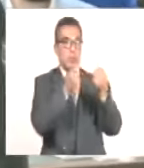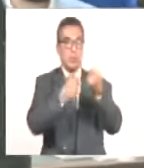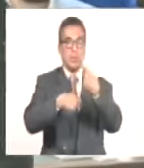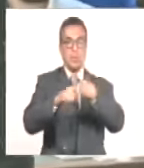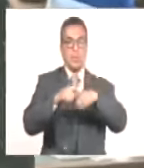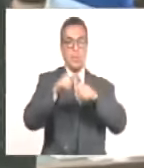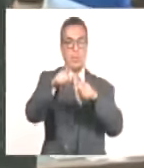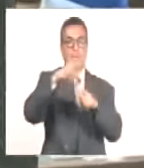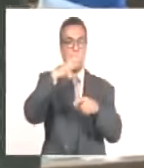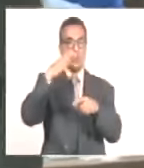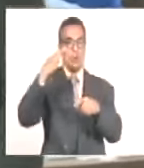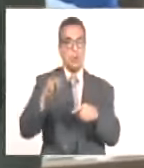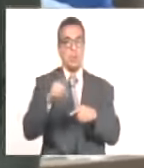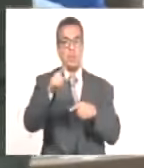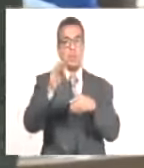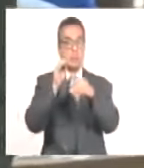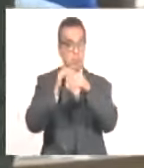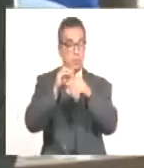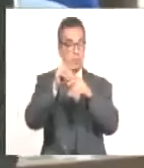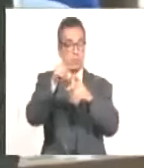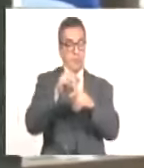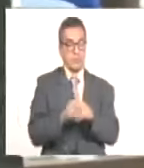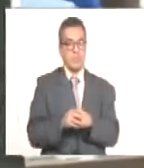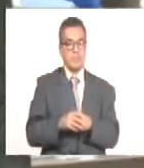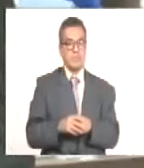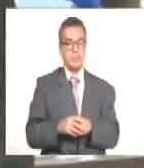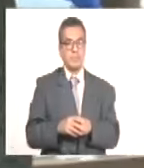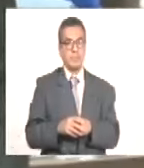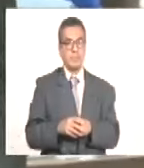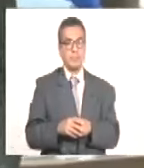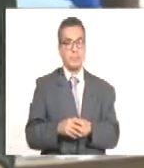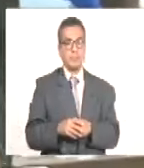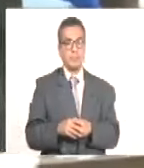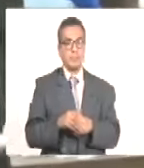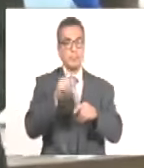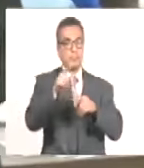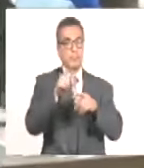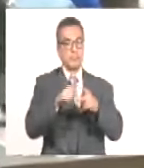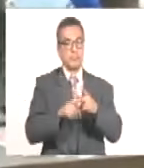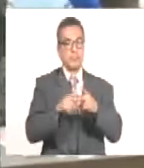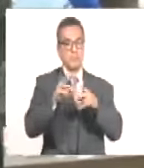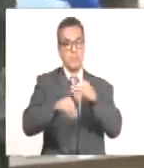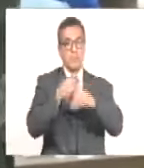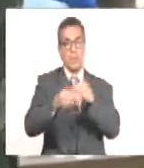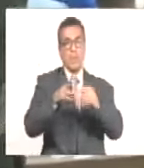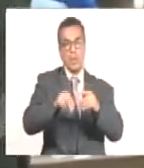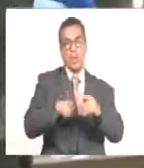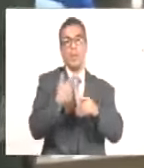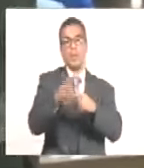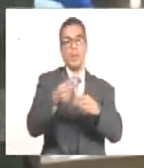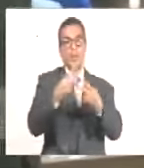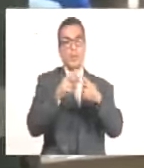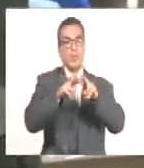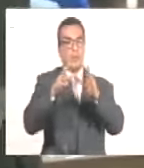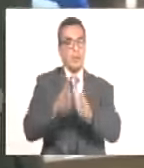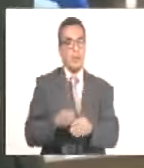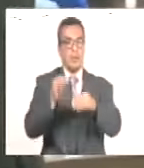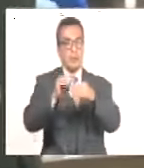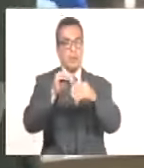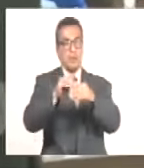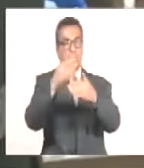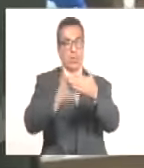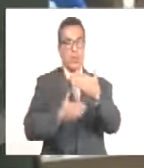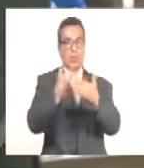negocio en Francia, advertía lo siguiente sobre la posibilidad de lo que después Bolívar llamó el